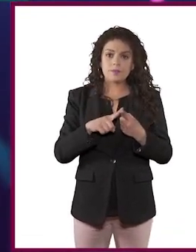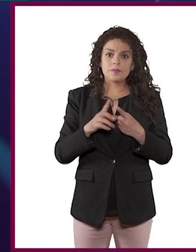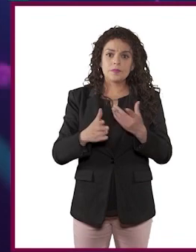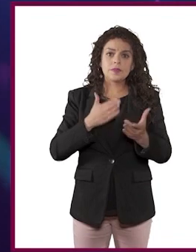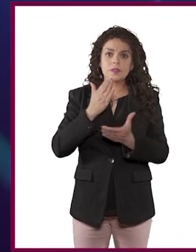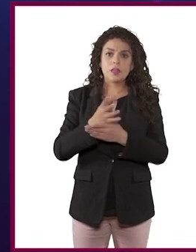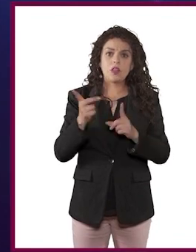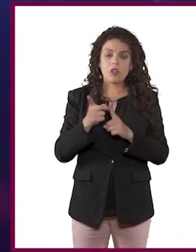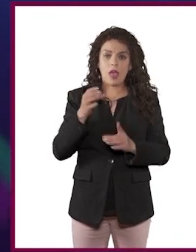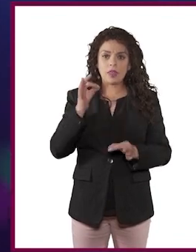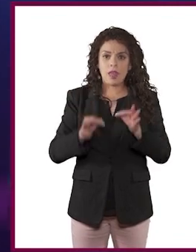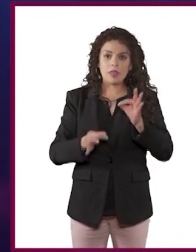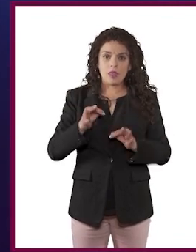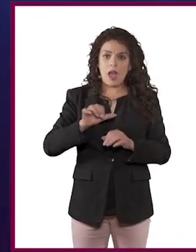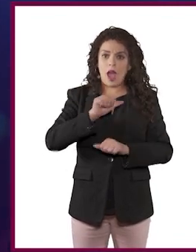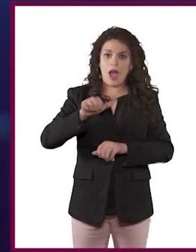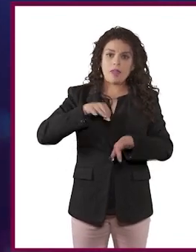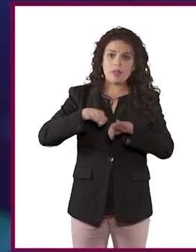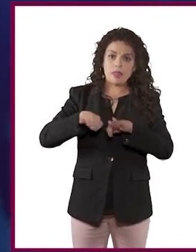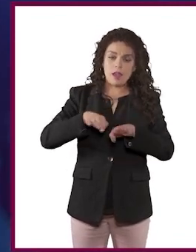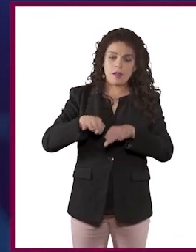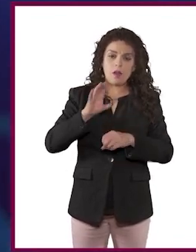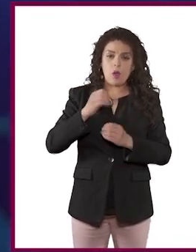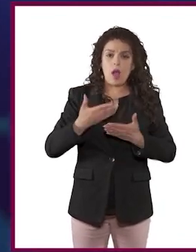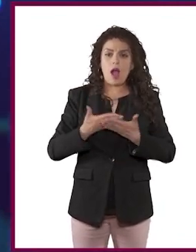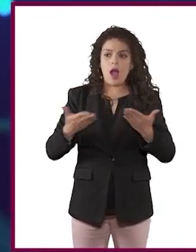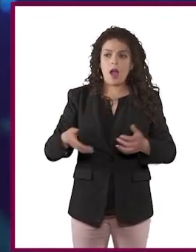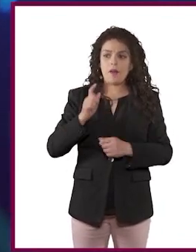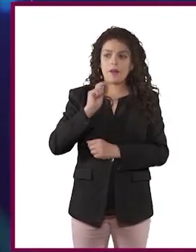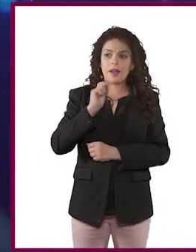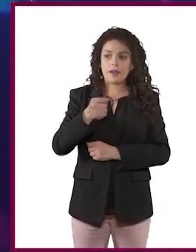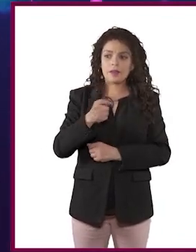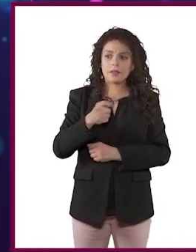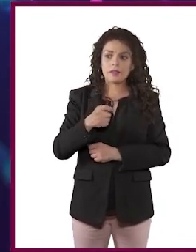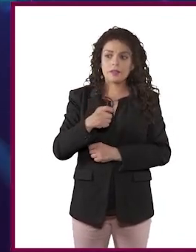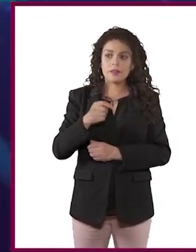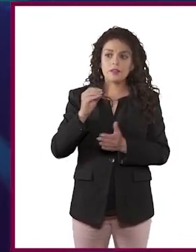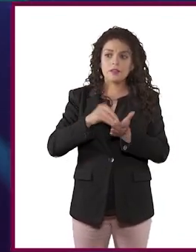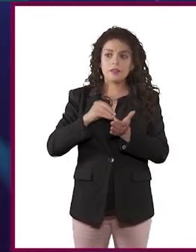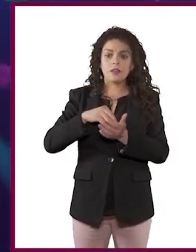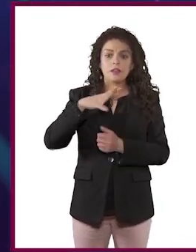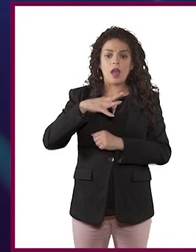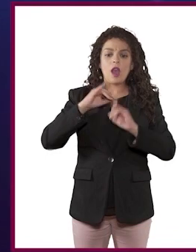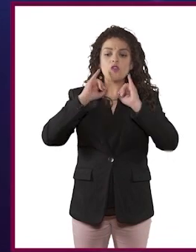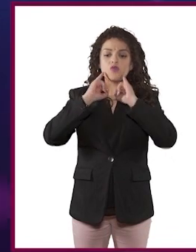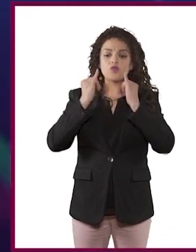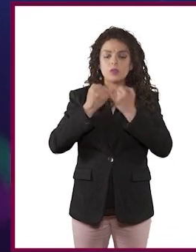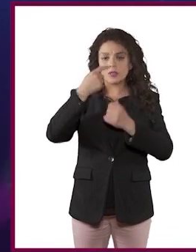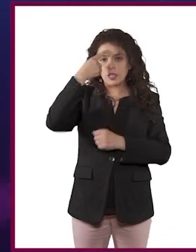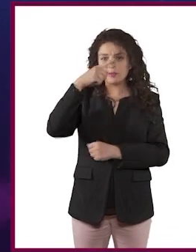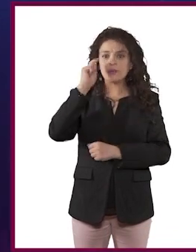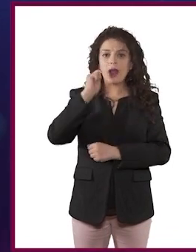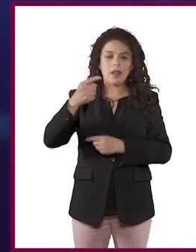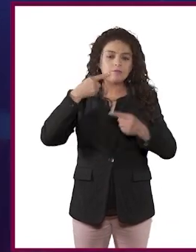asistir a los tribunales laborales o a las todavía existentes juntas de